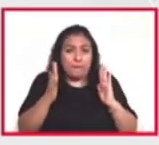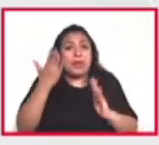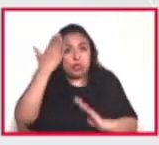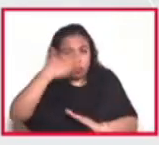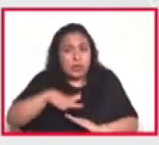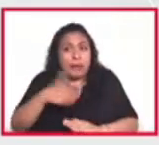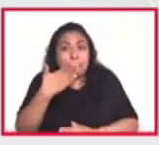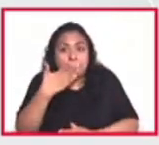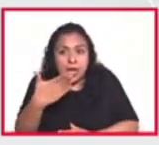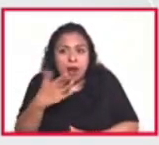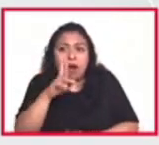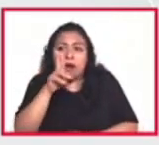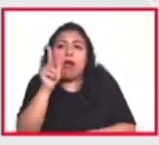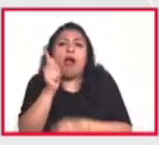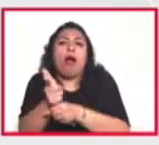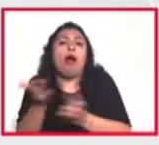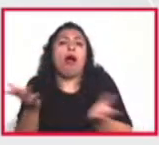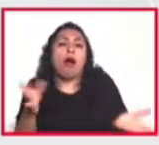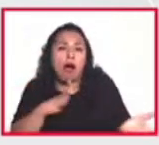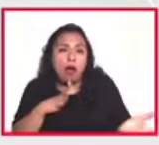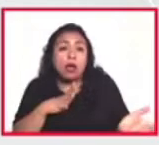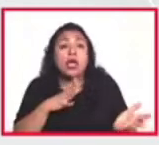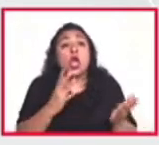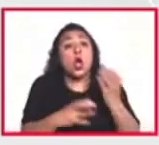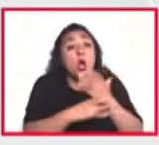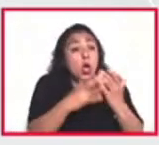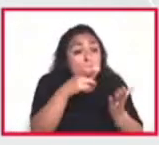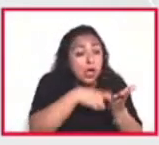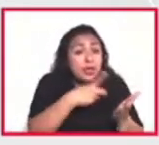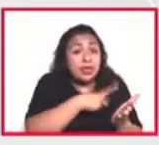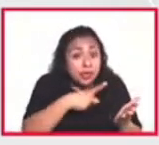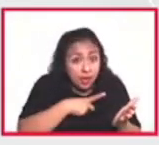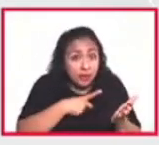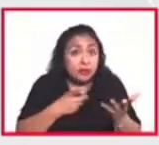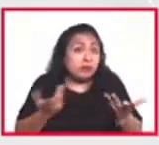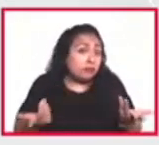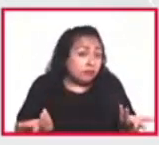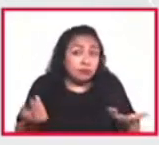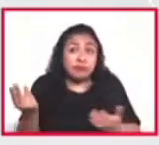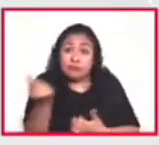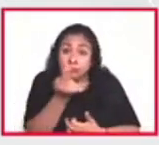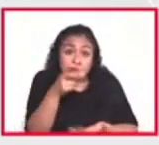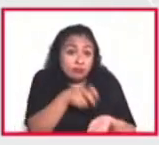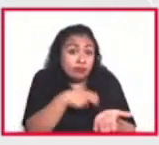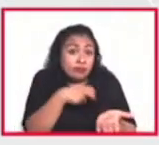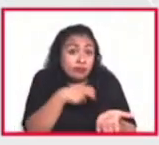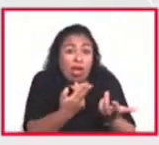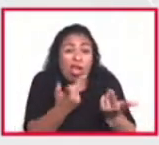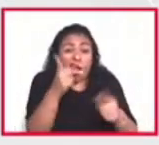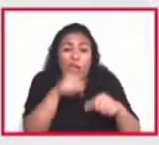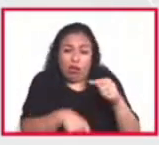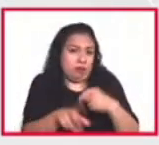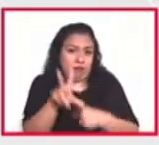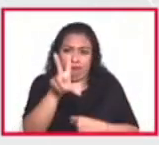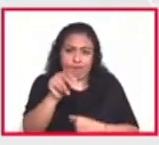resultados. Y si las cosas hay que corregirlas, se tienen que corregir, pero no destruir.